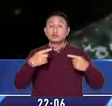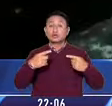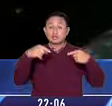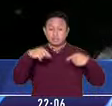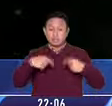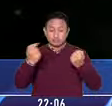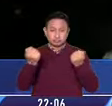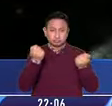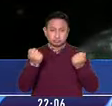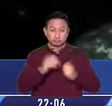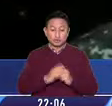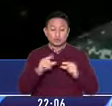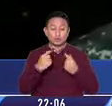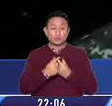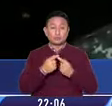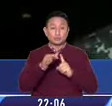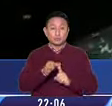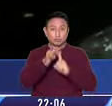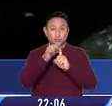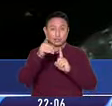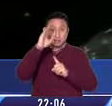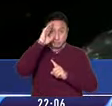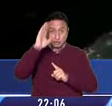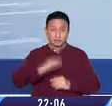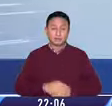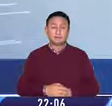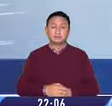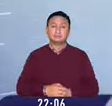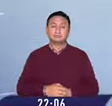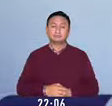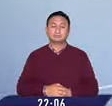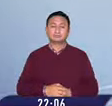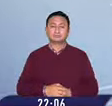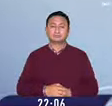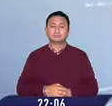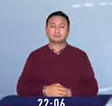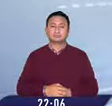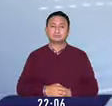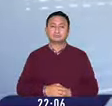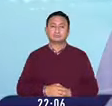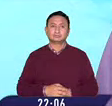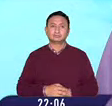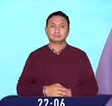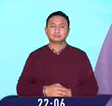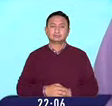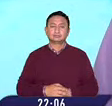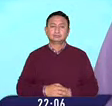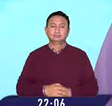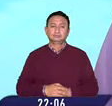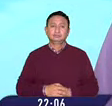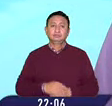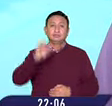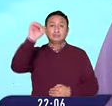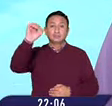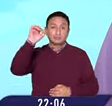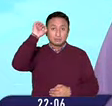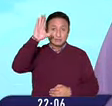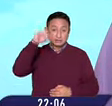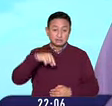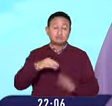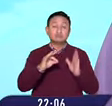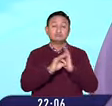el operativo con las unidades tácticas que tiene la Policía Nacional. Informó Julio César Saona. Videos que circulan a